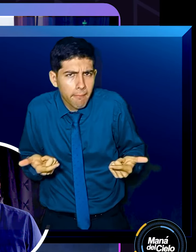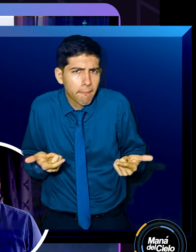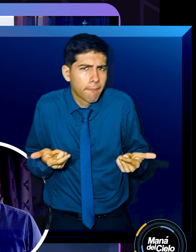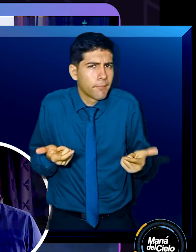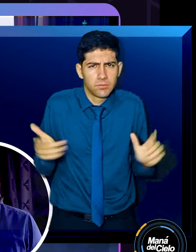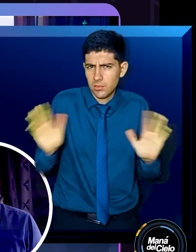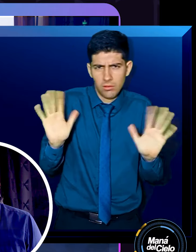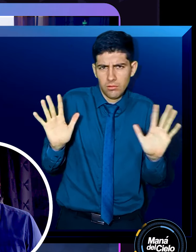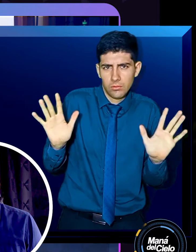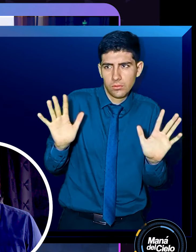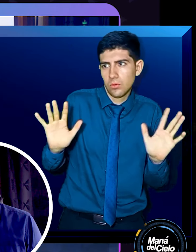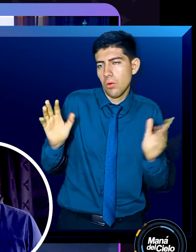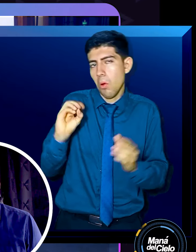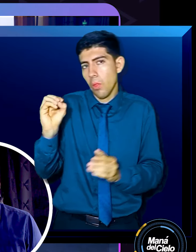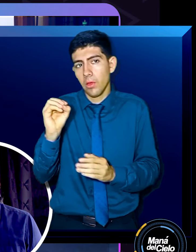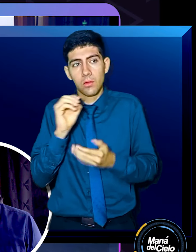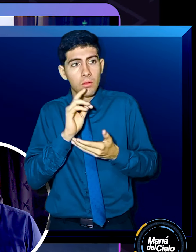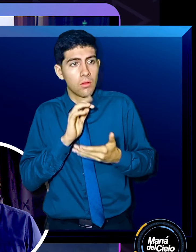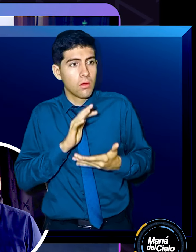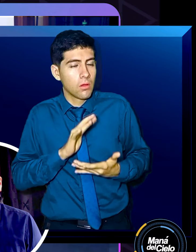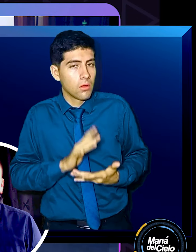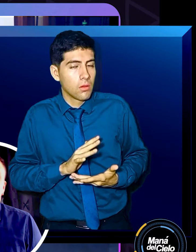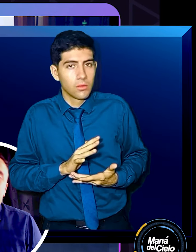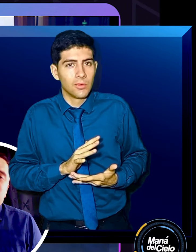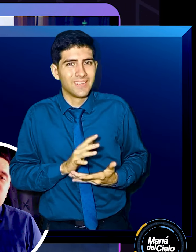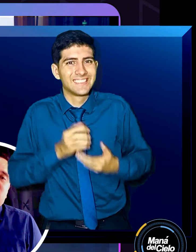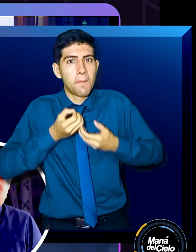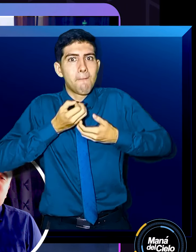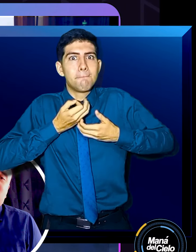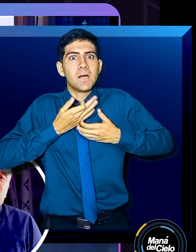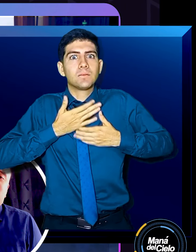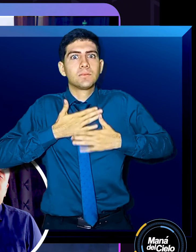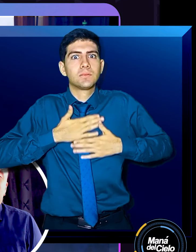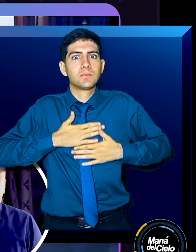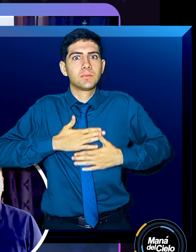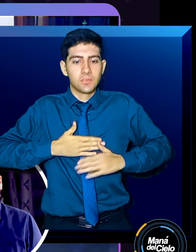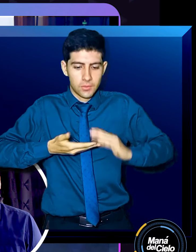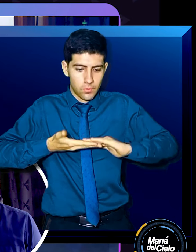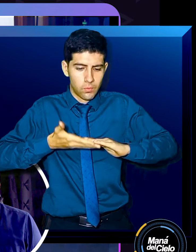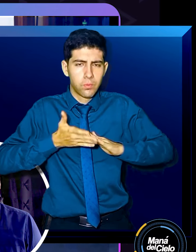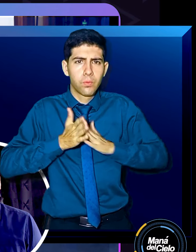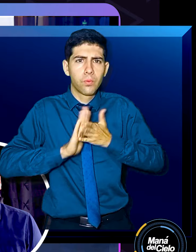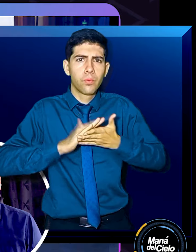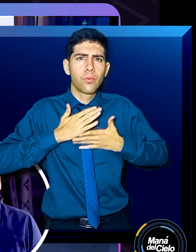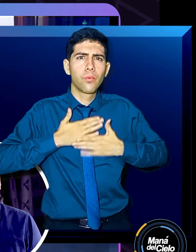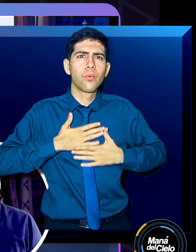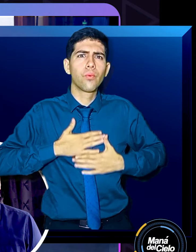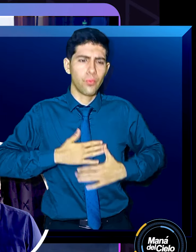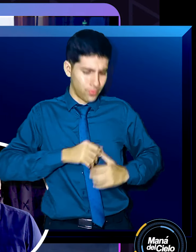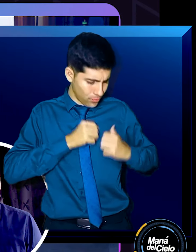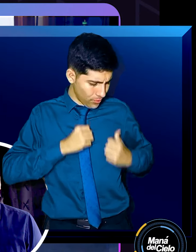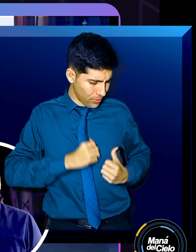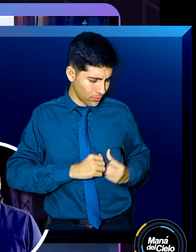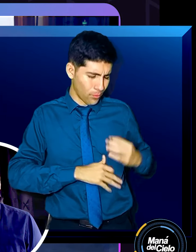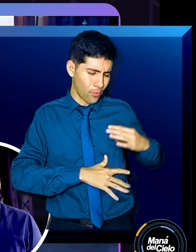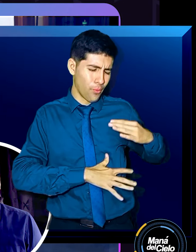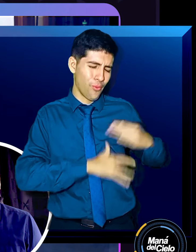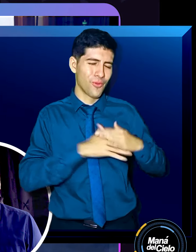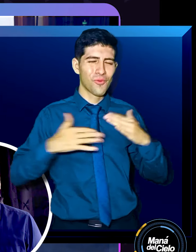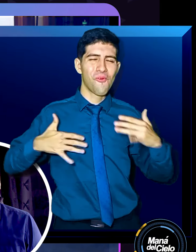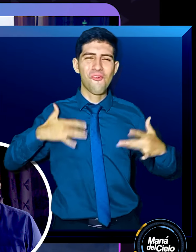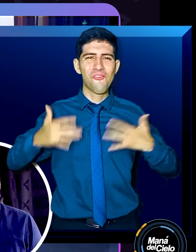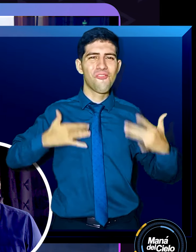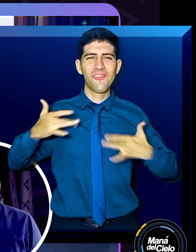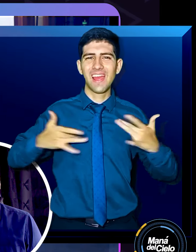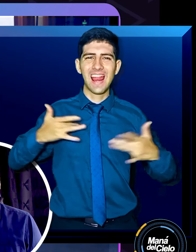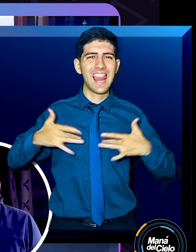de tranquilidad. Estamos hablando de una paz que gobierna nuestros corazones y que nos hace felices todos los días de la vida,